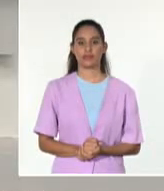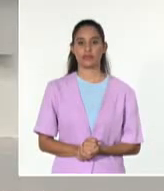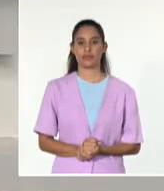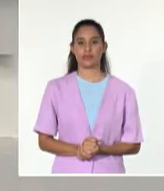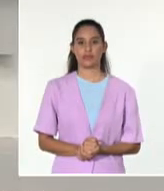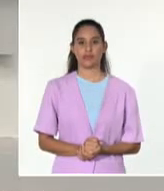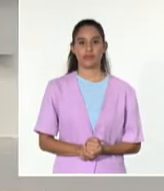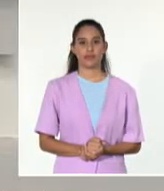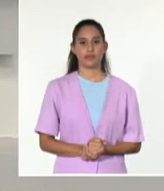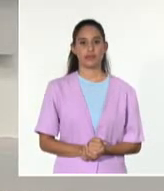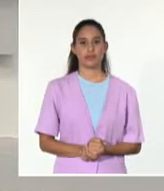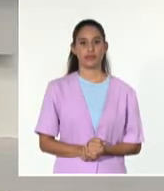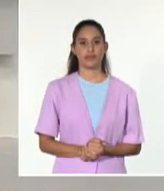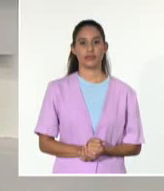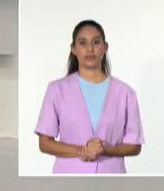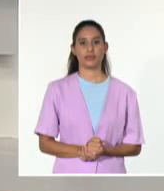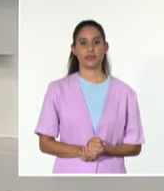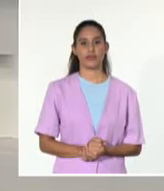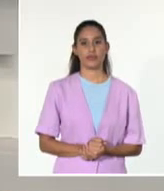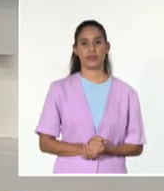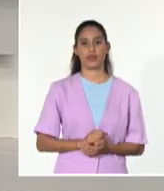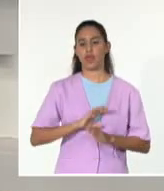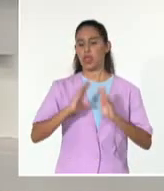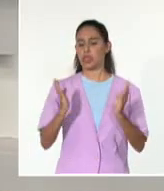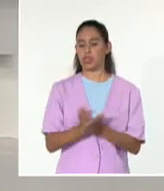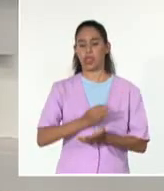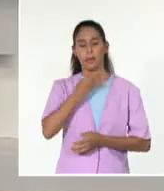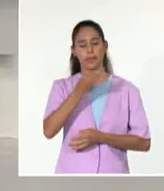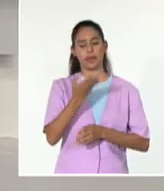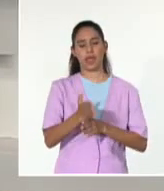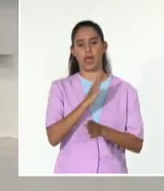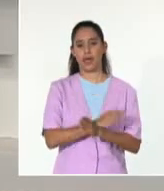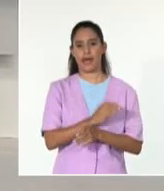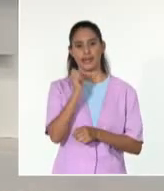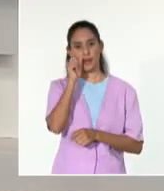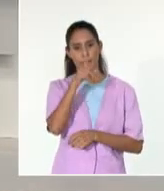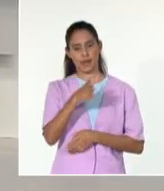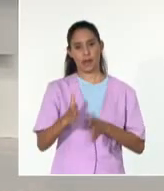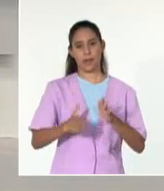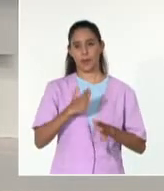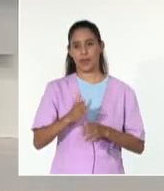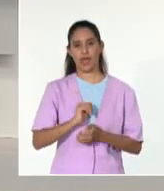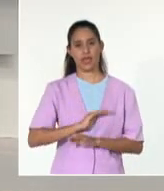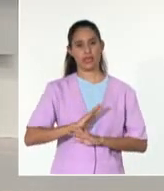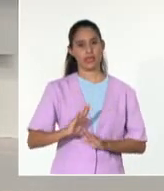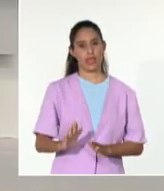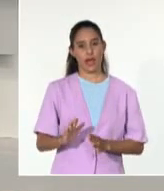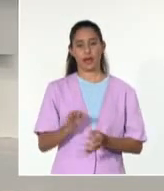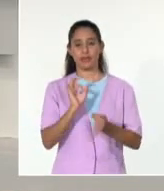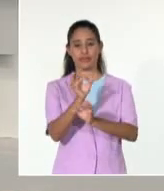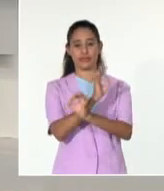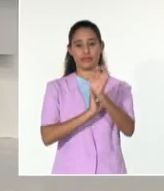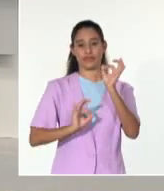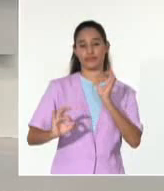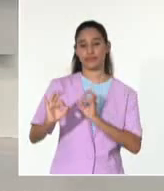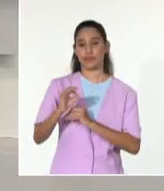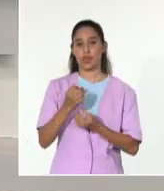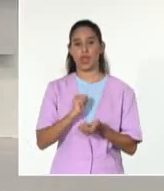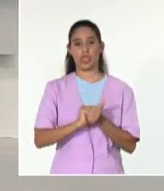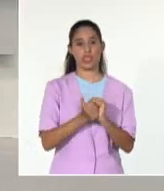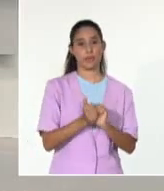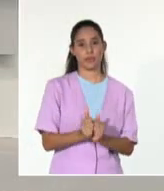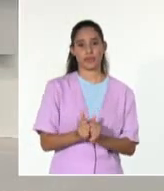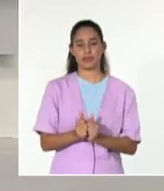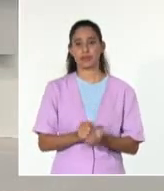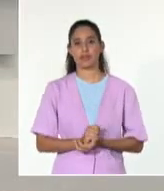Y con este abarcador y emocionante capítulo finalizamos las series Hazañas Panamericanas del realizador Daniel